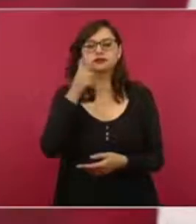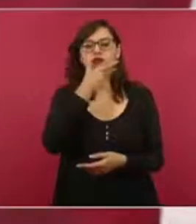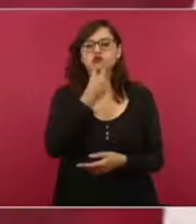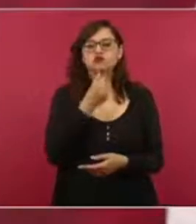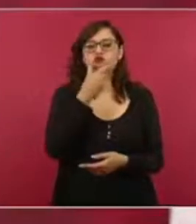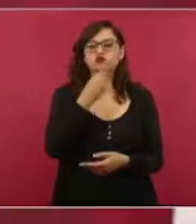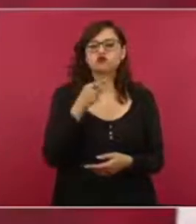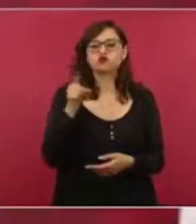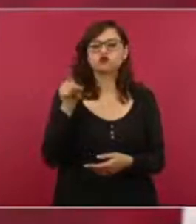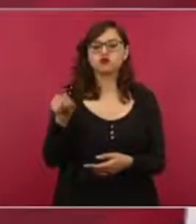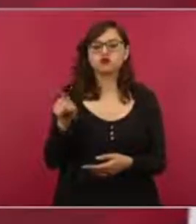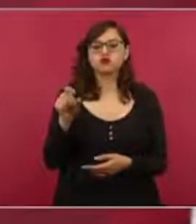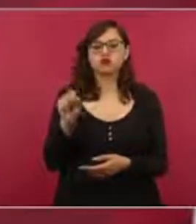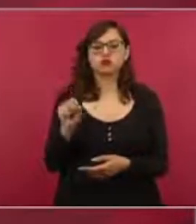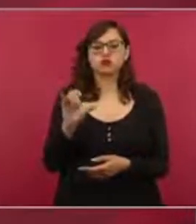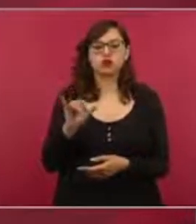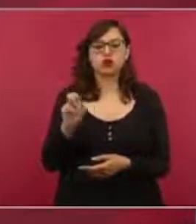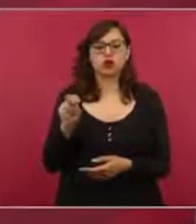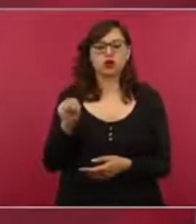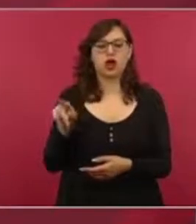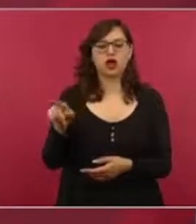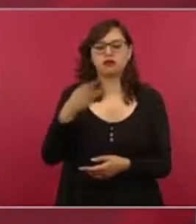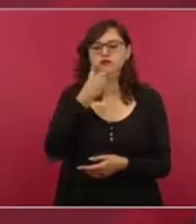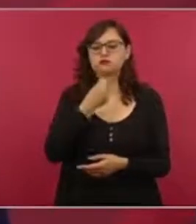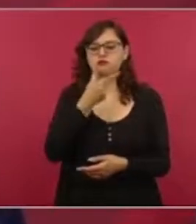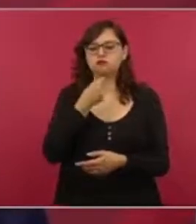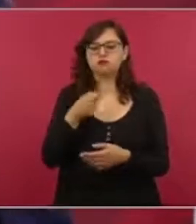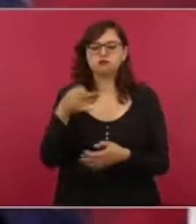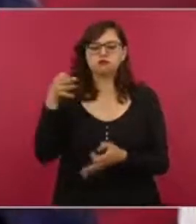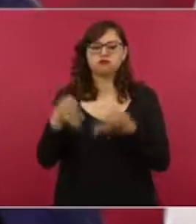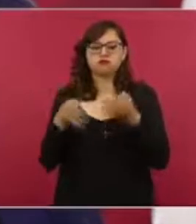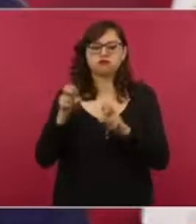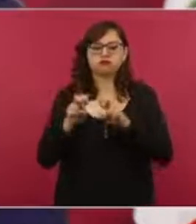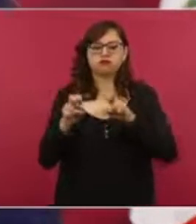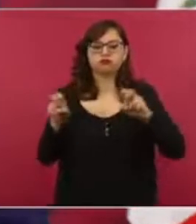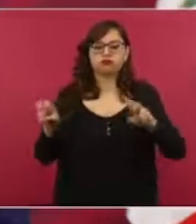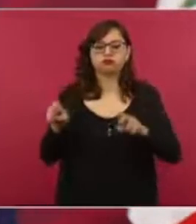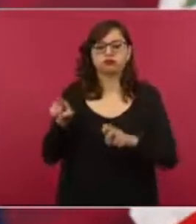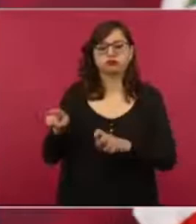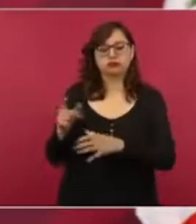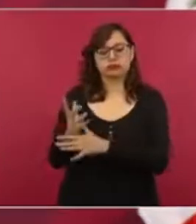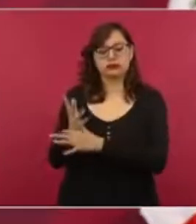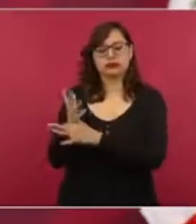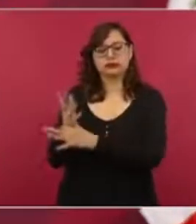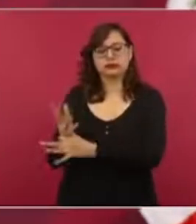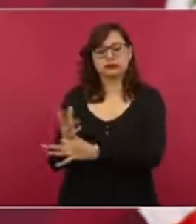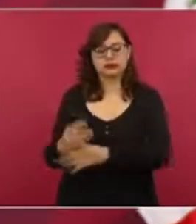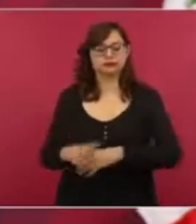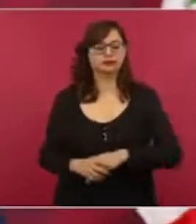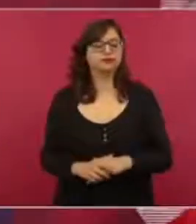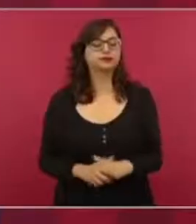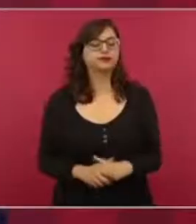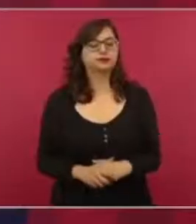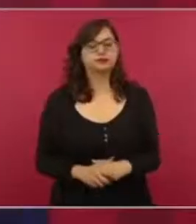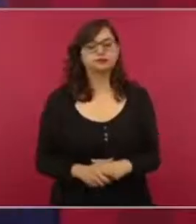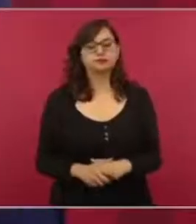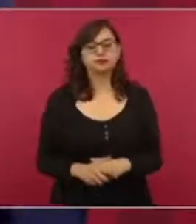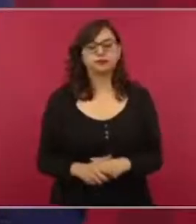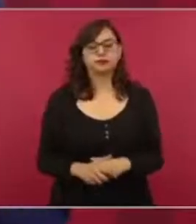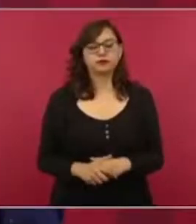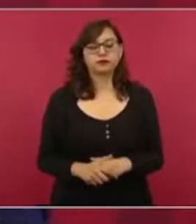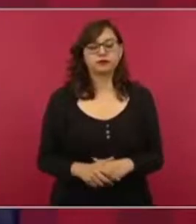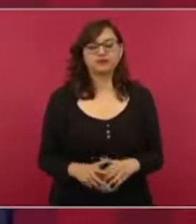ministro, lo poco que vi, decía, es que hay que tomar en cuenta, pues no